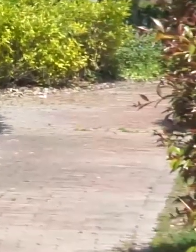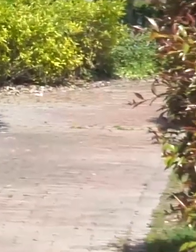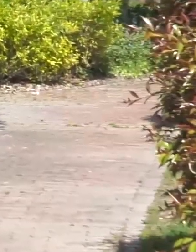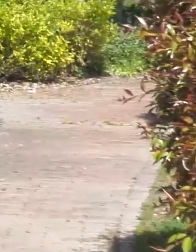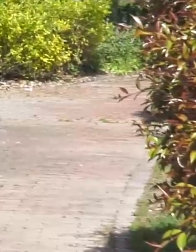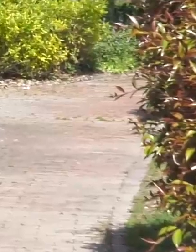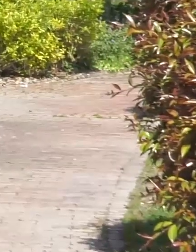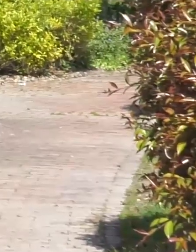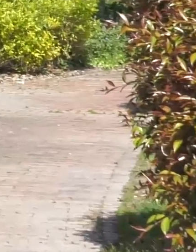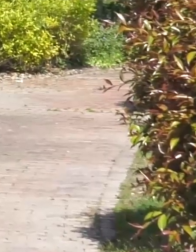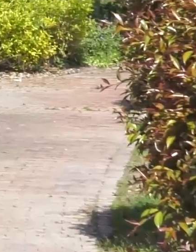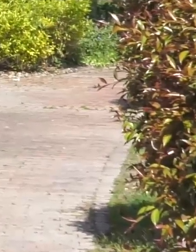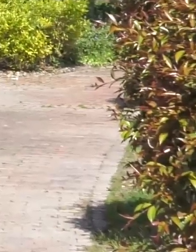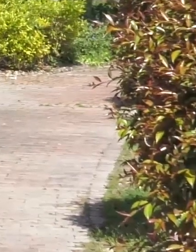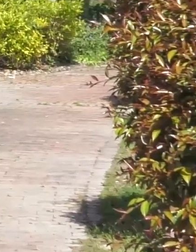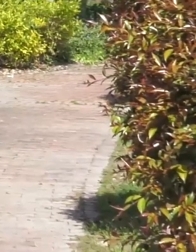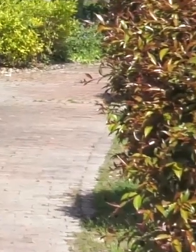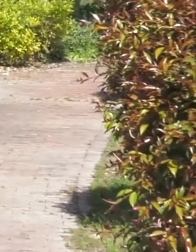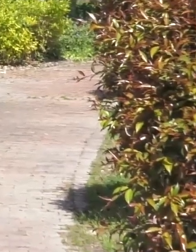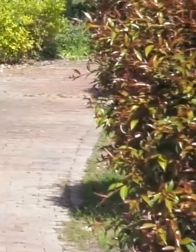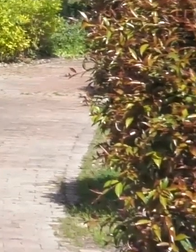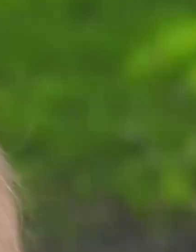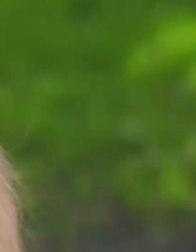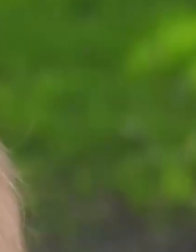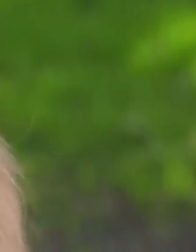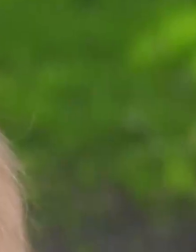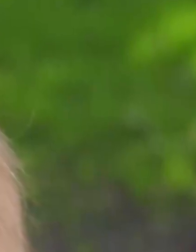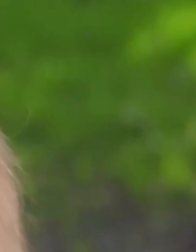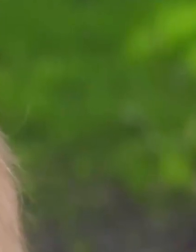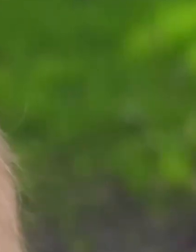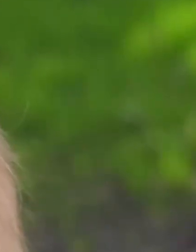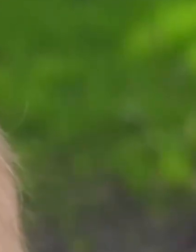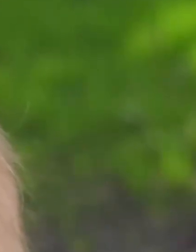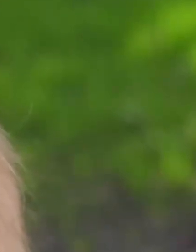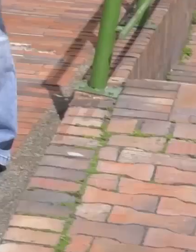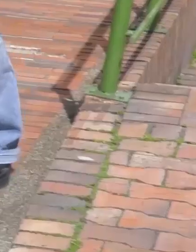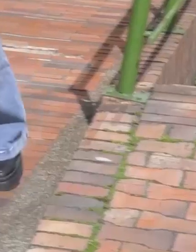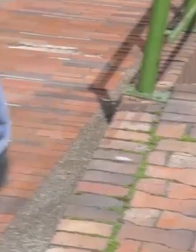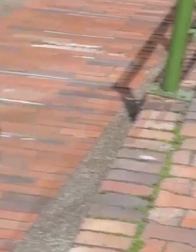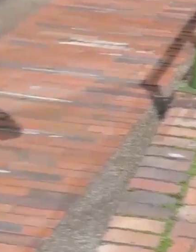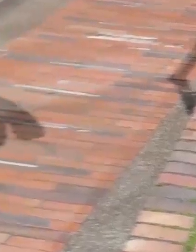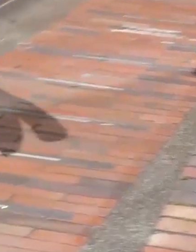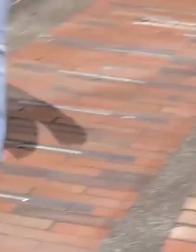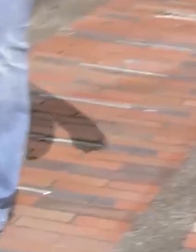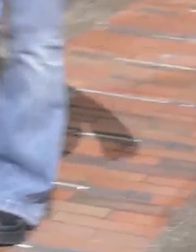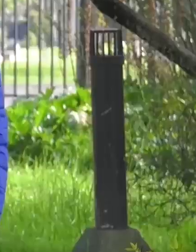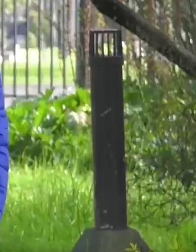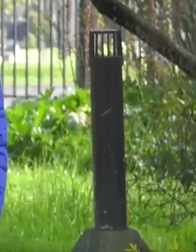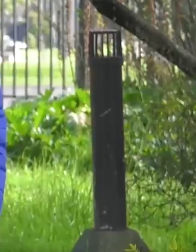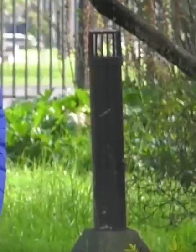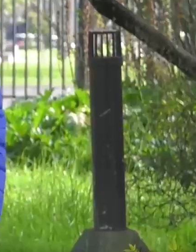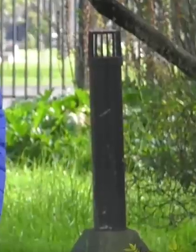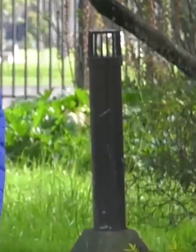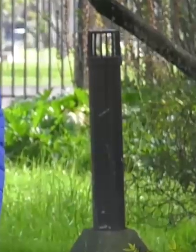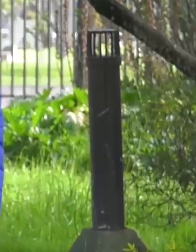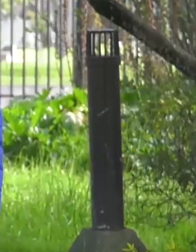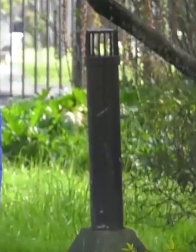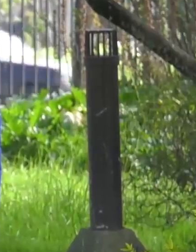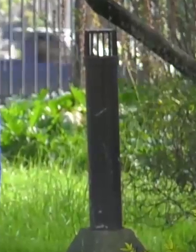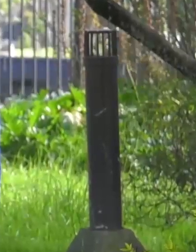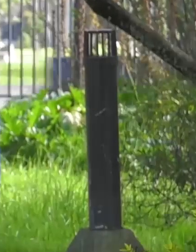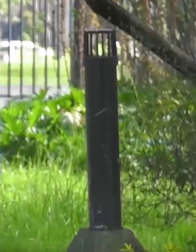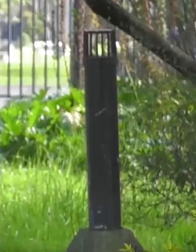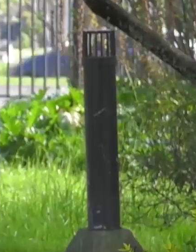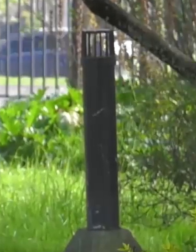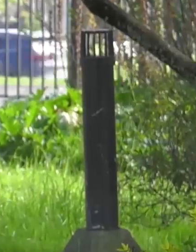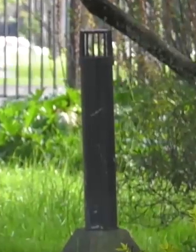detección de sustancias explosivas, que se encuentra ya en el periodo de jubilación. Teus acaba de cumplir 11 años, cumplió